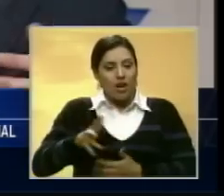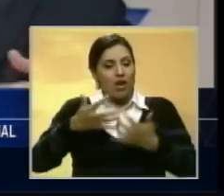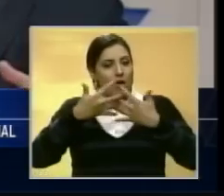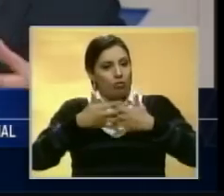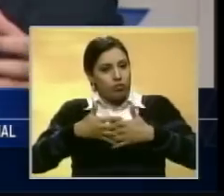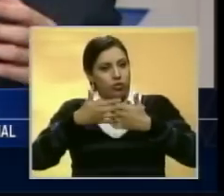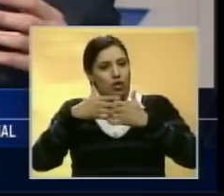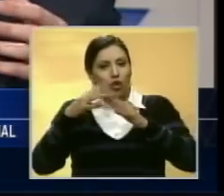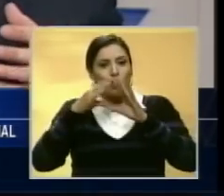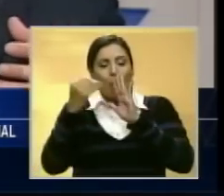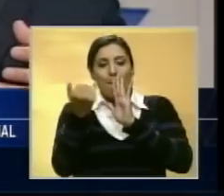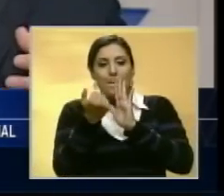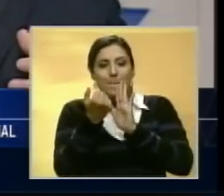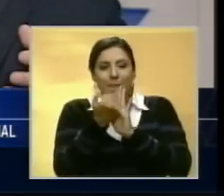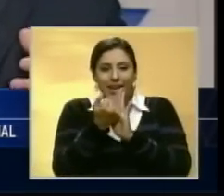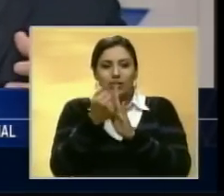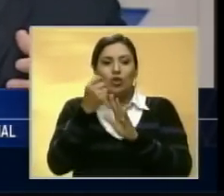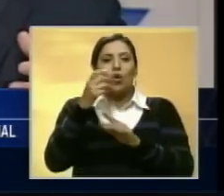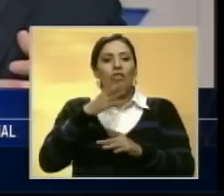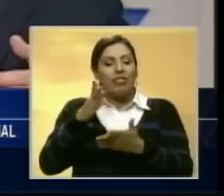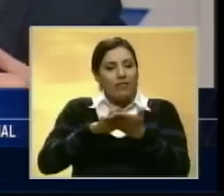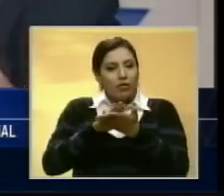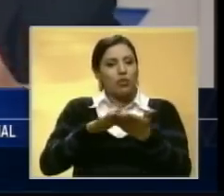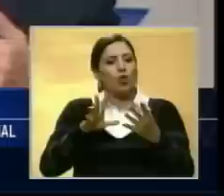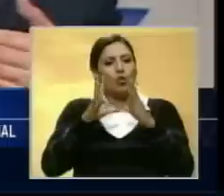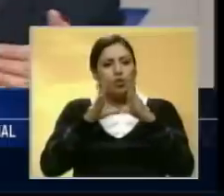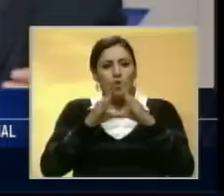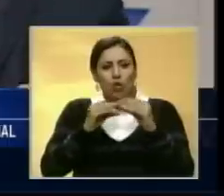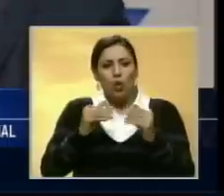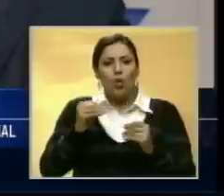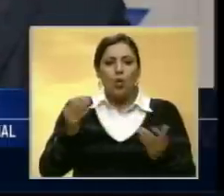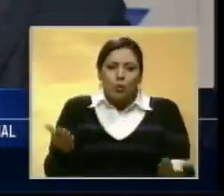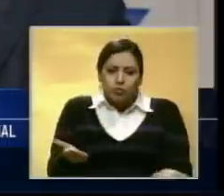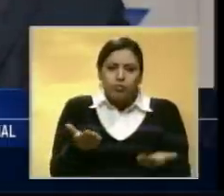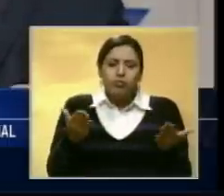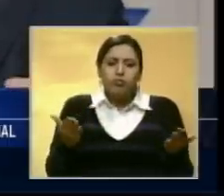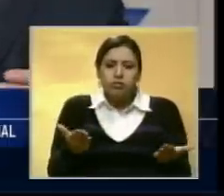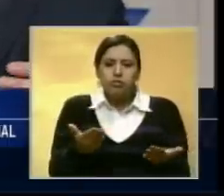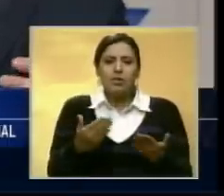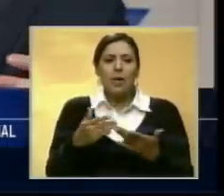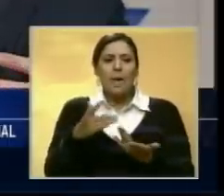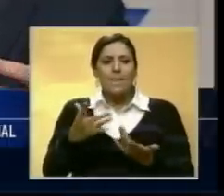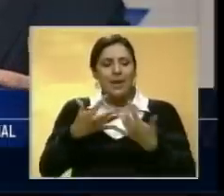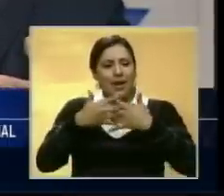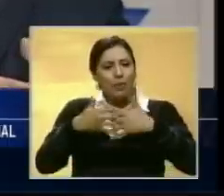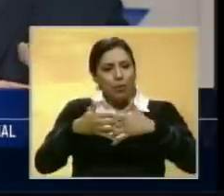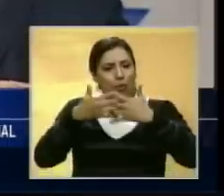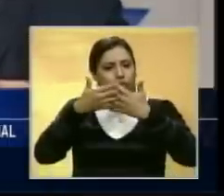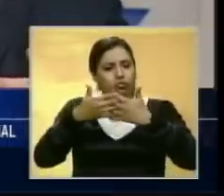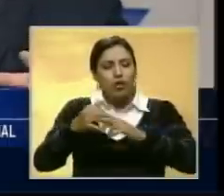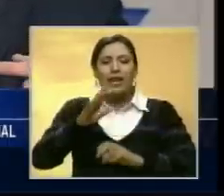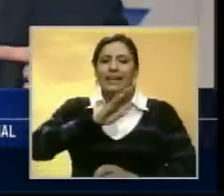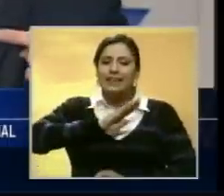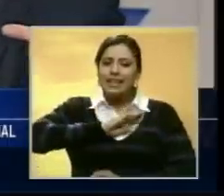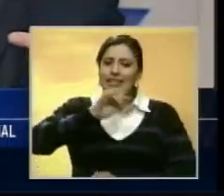producir, los precios se vienen corrigiendo, actualizando, esto le da estímulos a la producción.